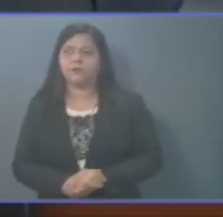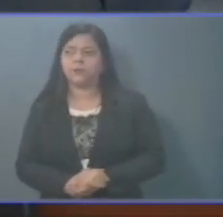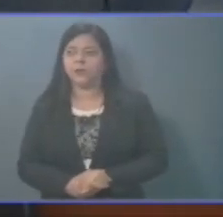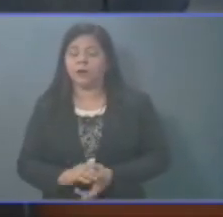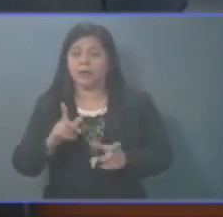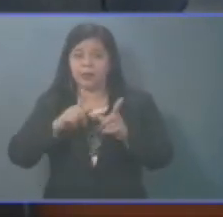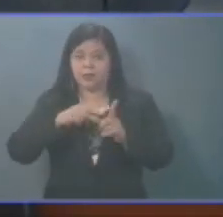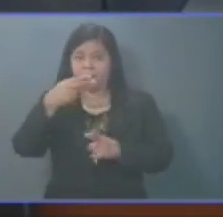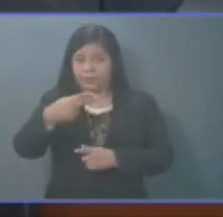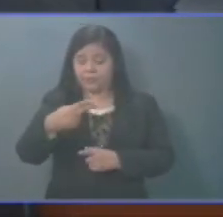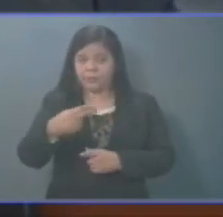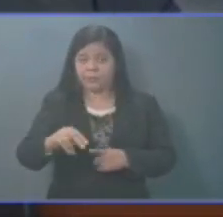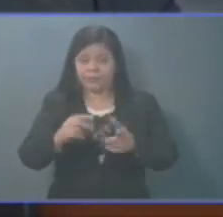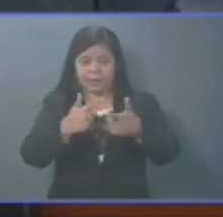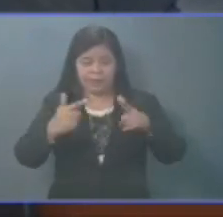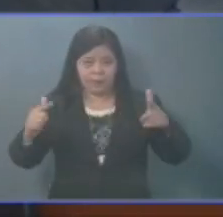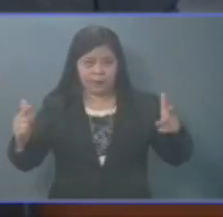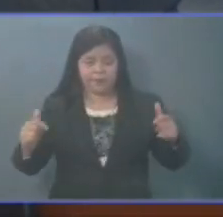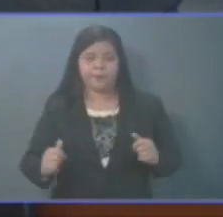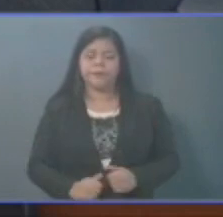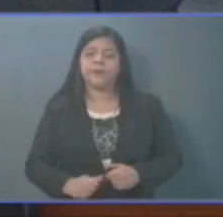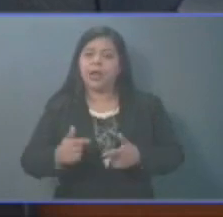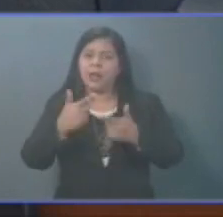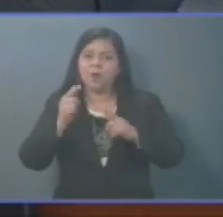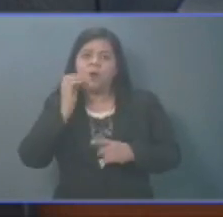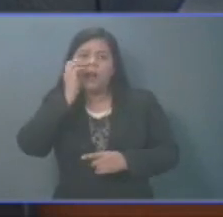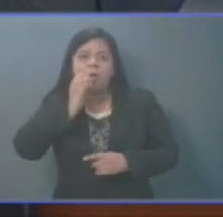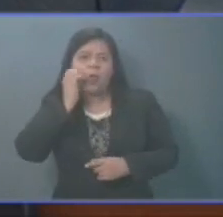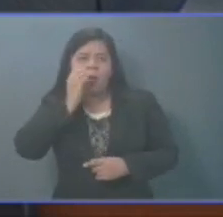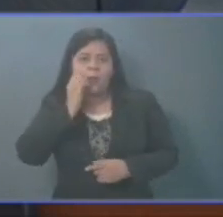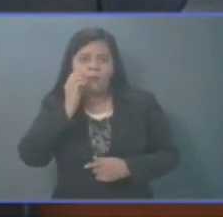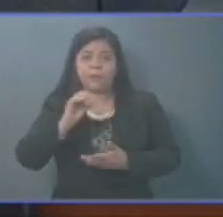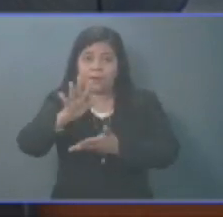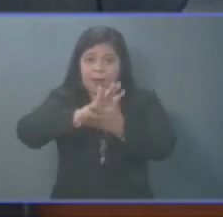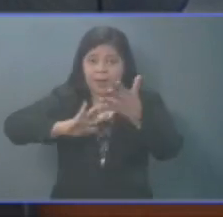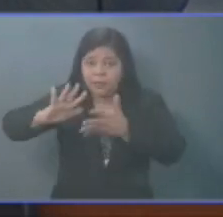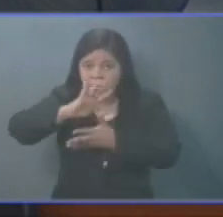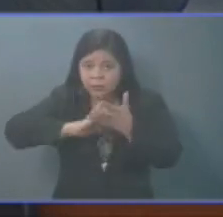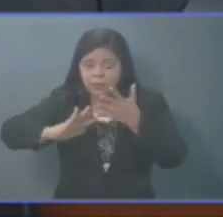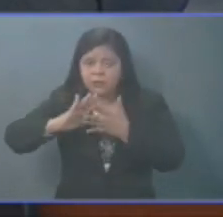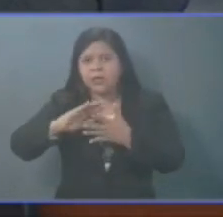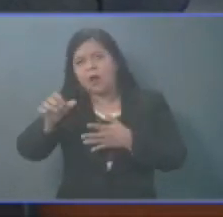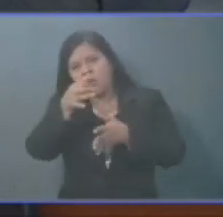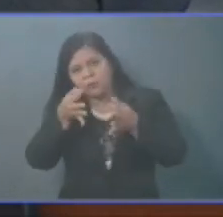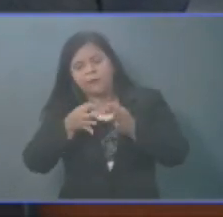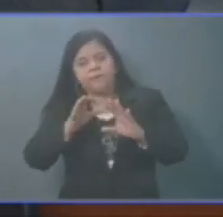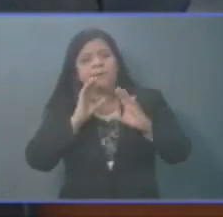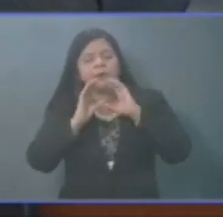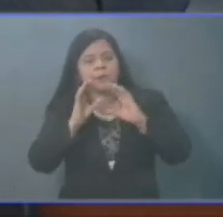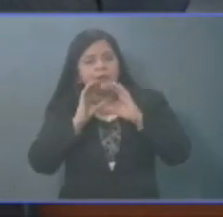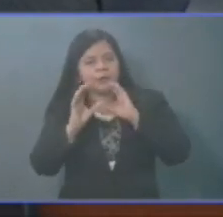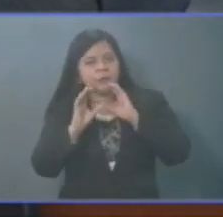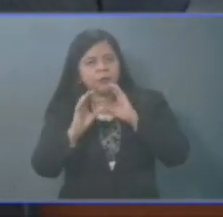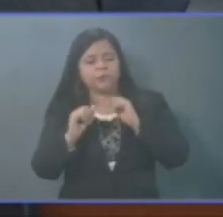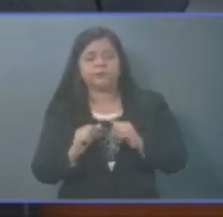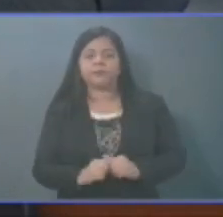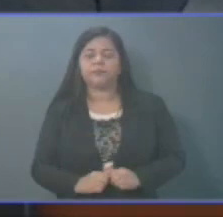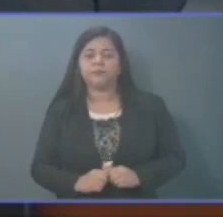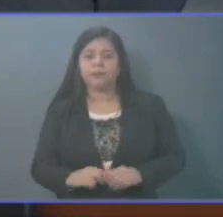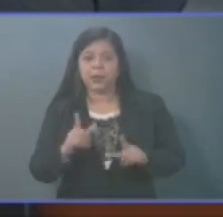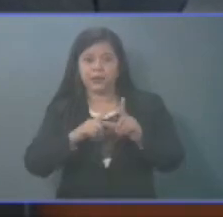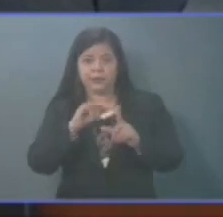H. Lenguaje. El lenguaje oral, la lengua de señas y otras formas de comunicación no verbal.